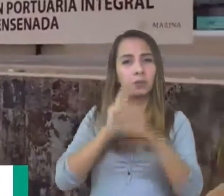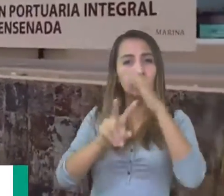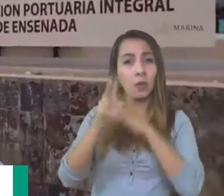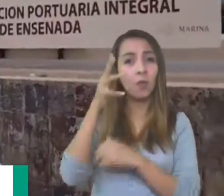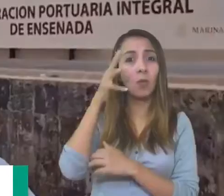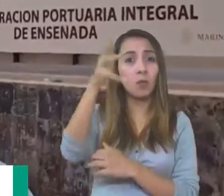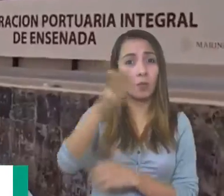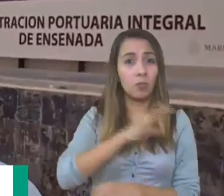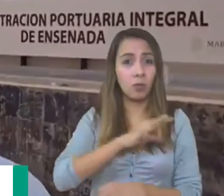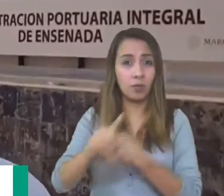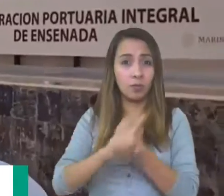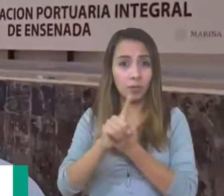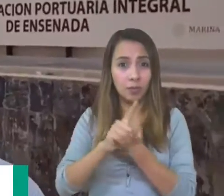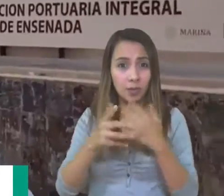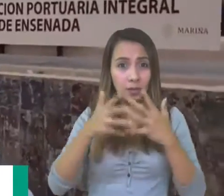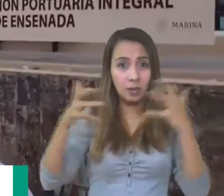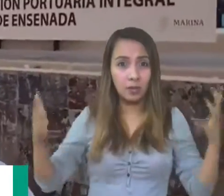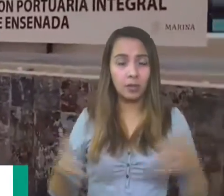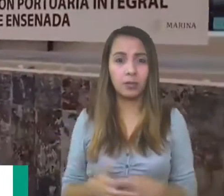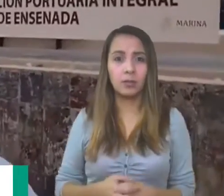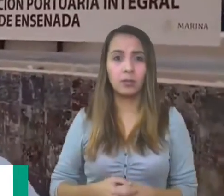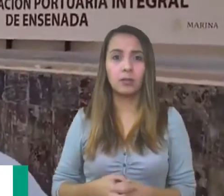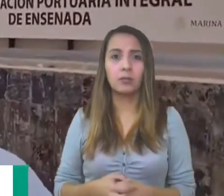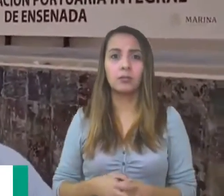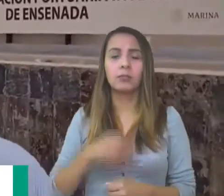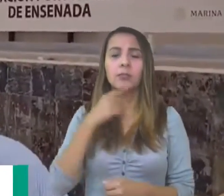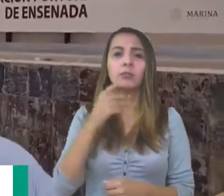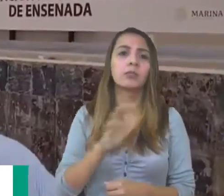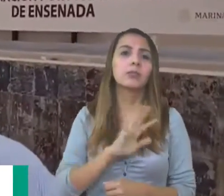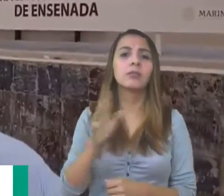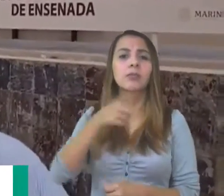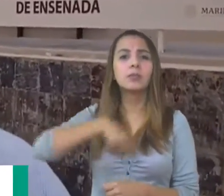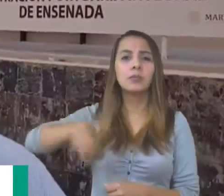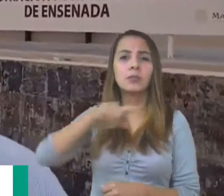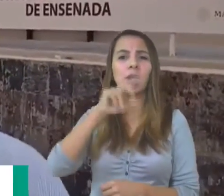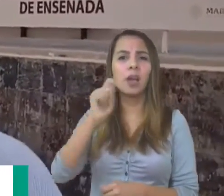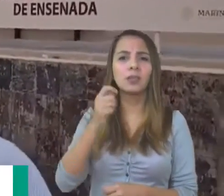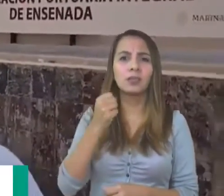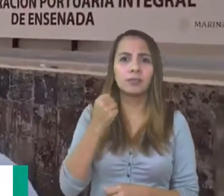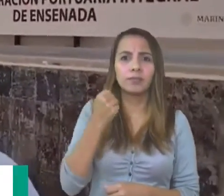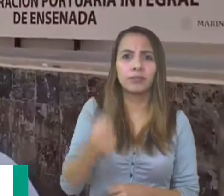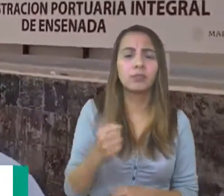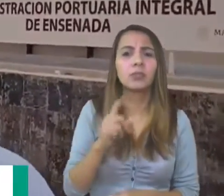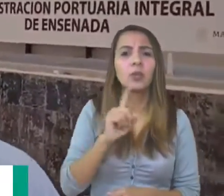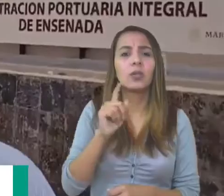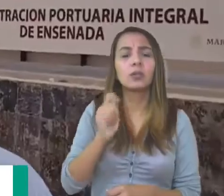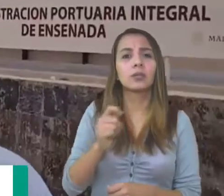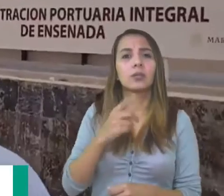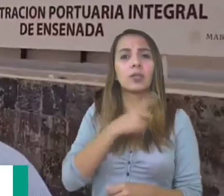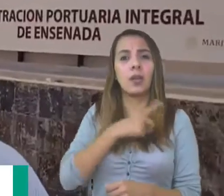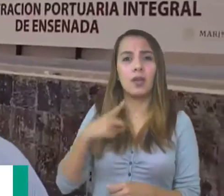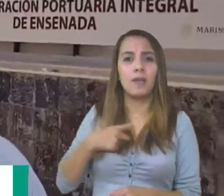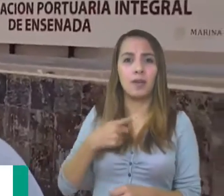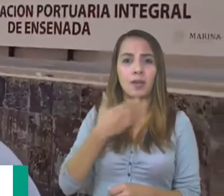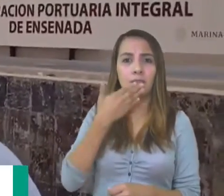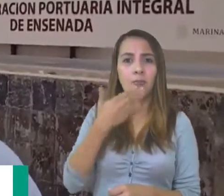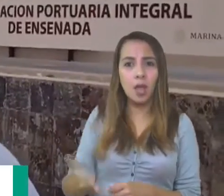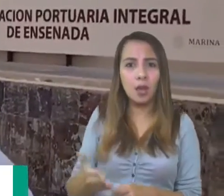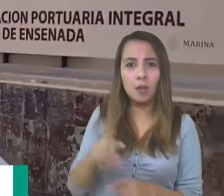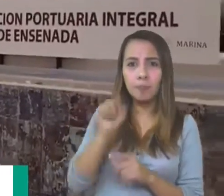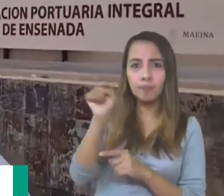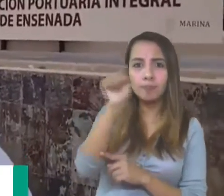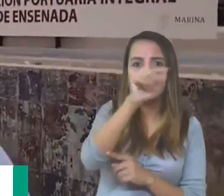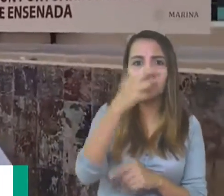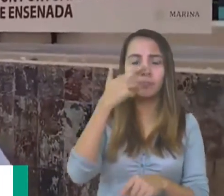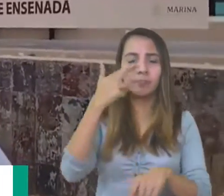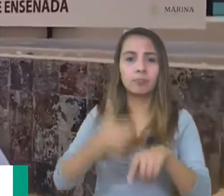que no corresponde tanto a subir de tono, sino a manejarlo a través de las instancias correctas. ¿De quién depende esto? Que esto, no suba